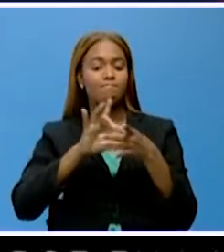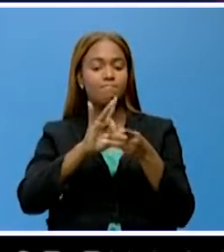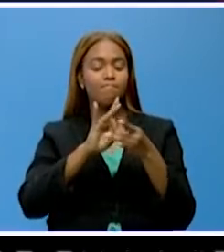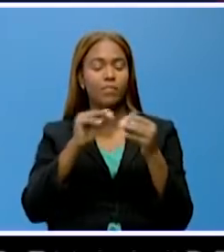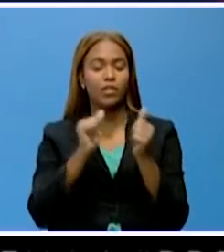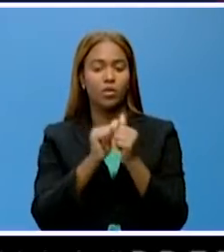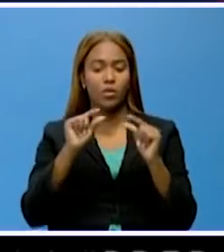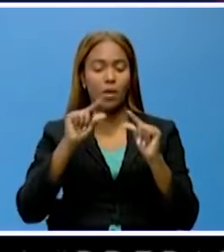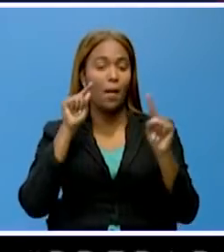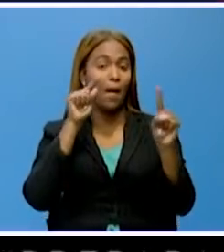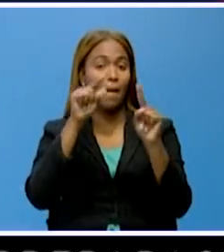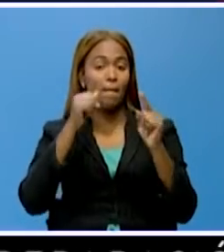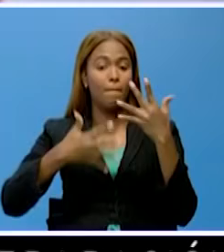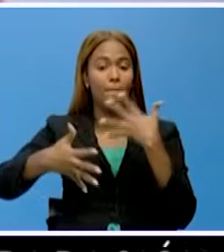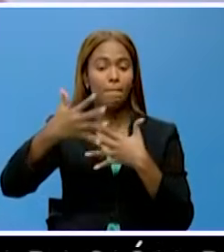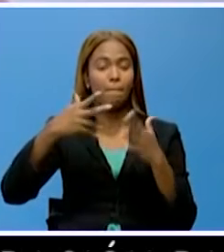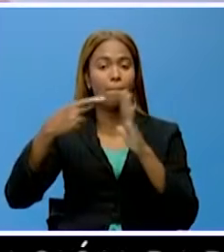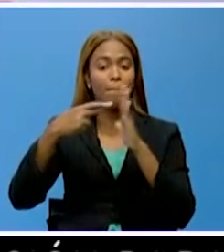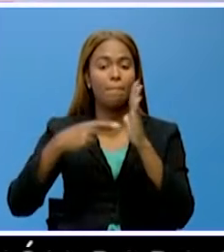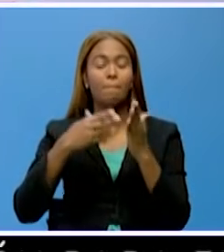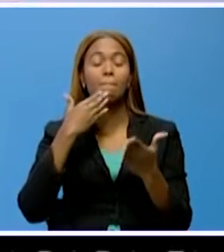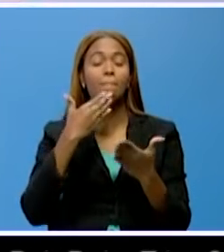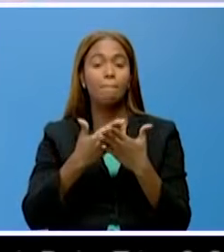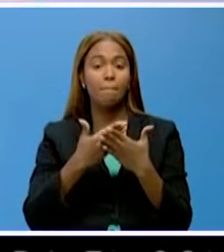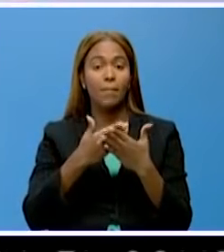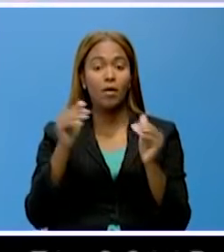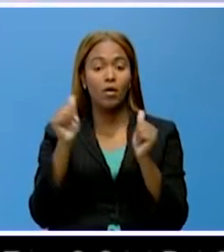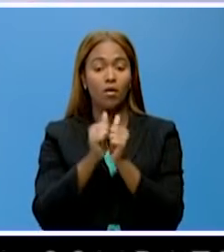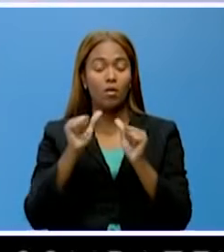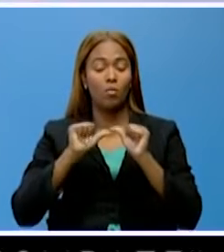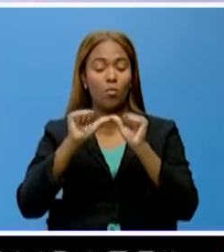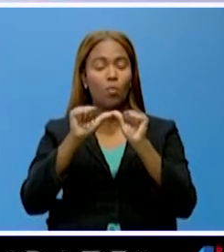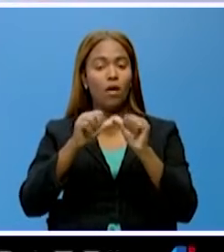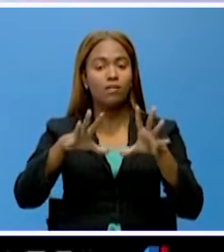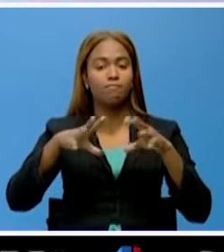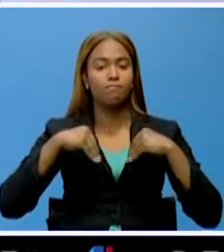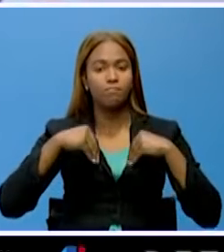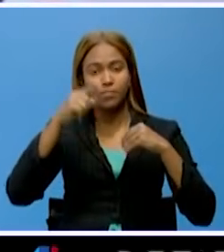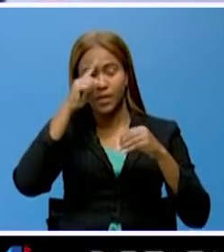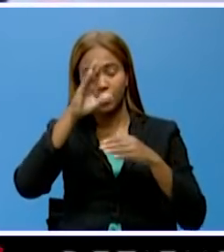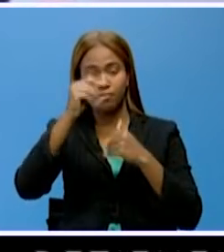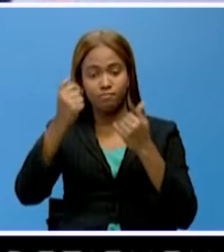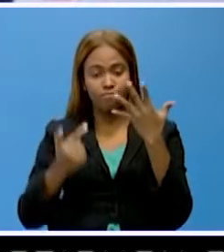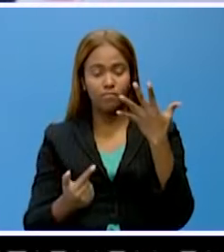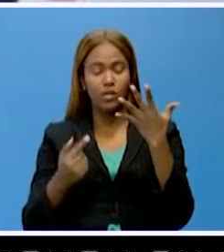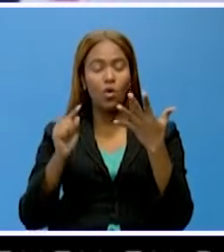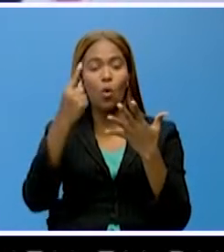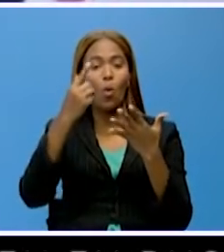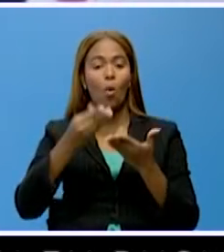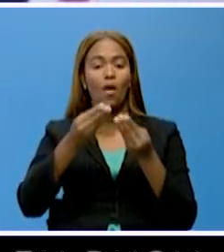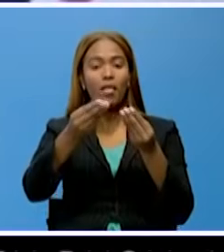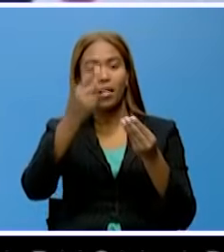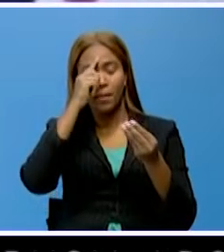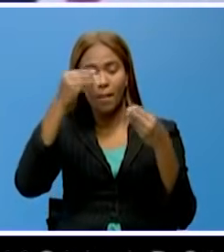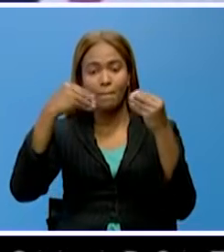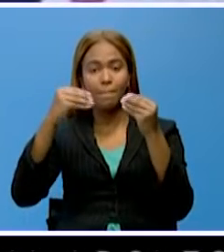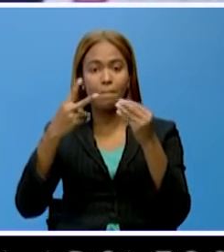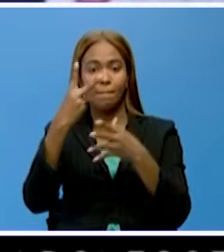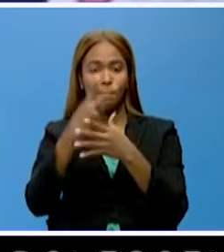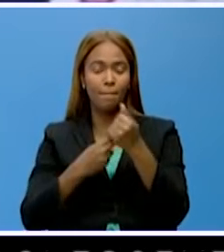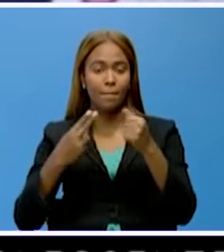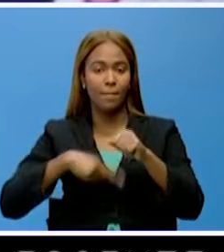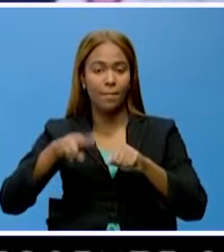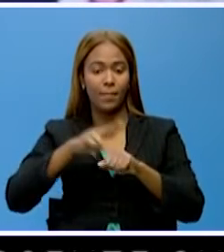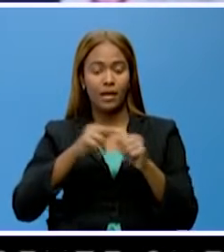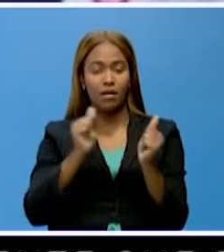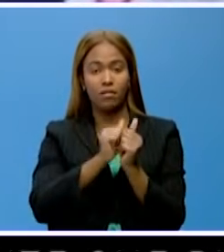con el propósito de armonizar las normas de calidad y contribuir a la aceptación de los productos que son ofertados en el mercado binacional